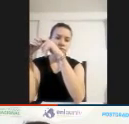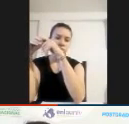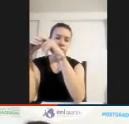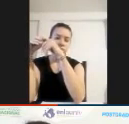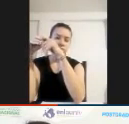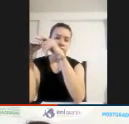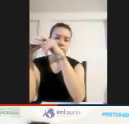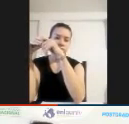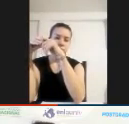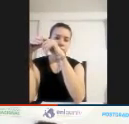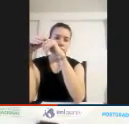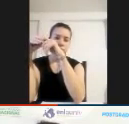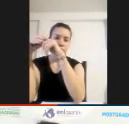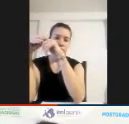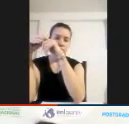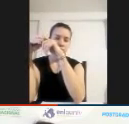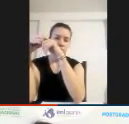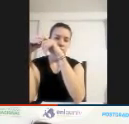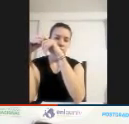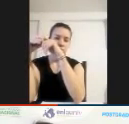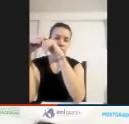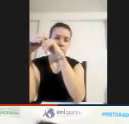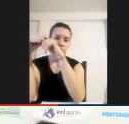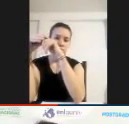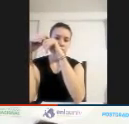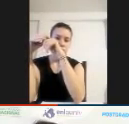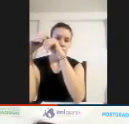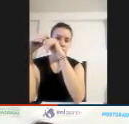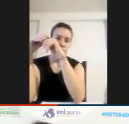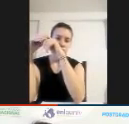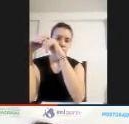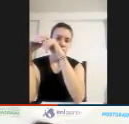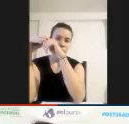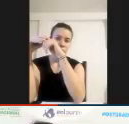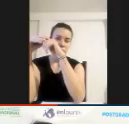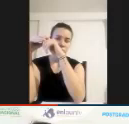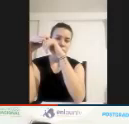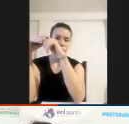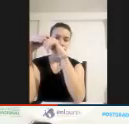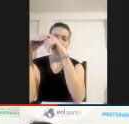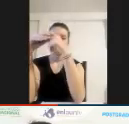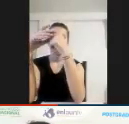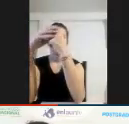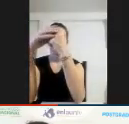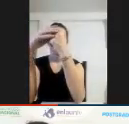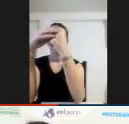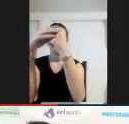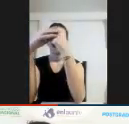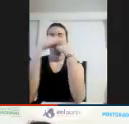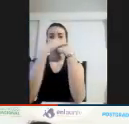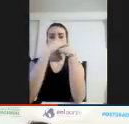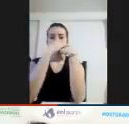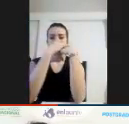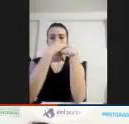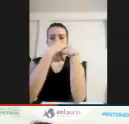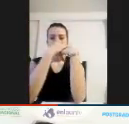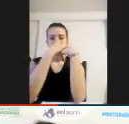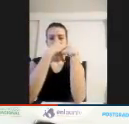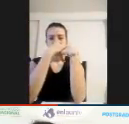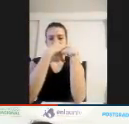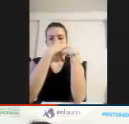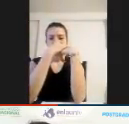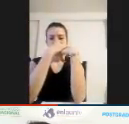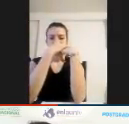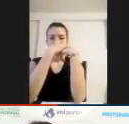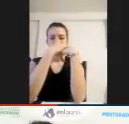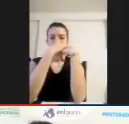materiales toman en cuenta lo que es la sociedad y el momento actual de cada país, por decirlo de